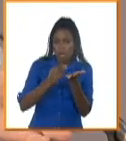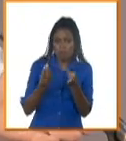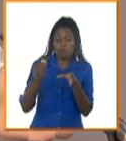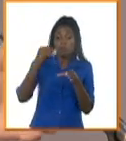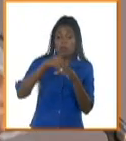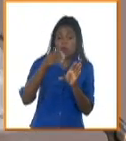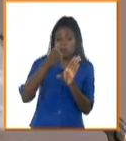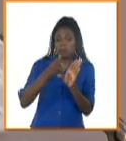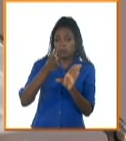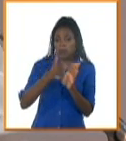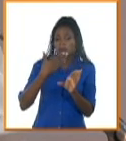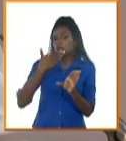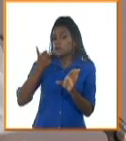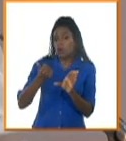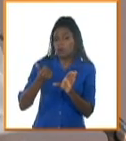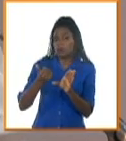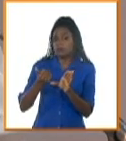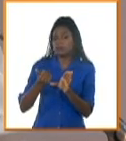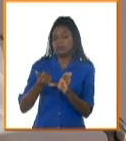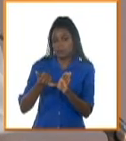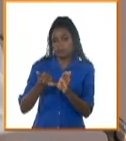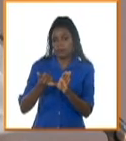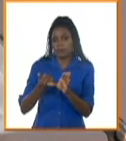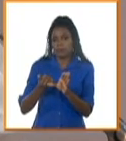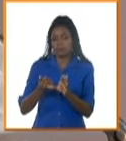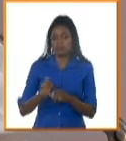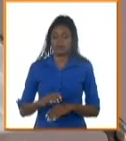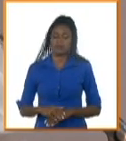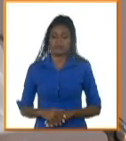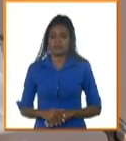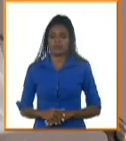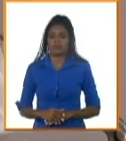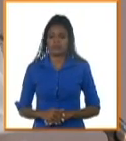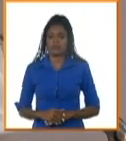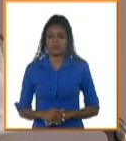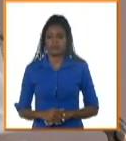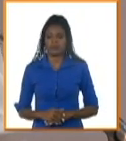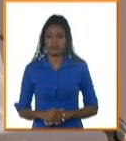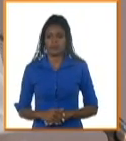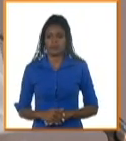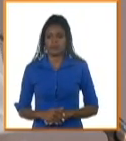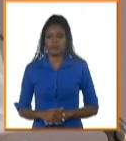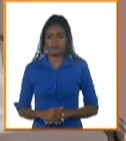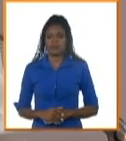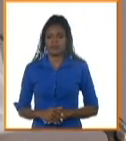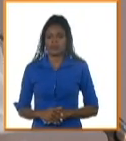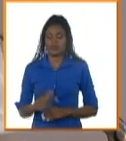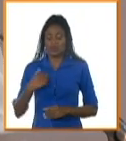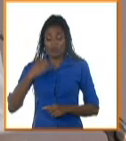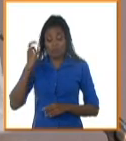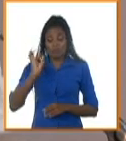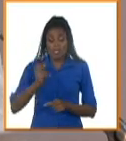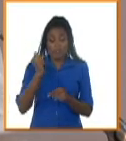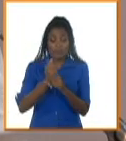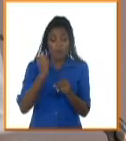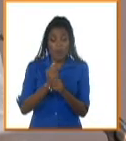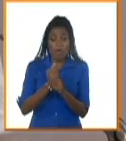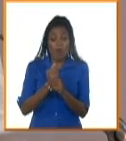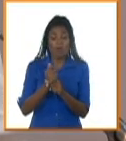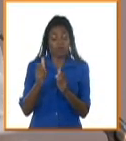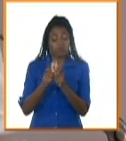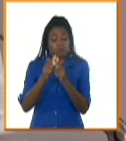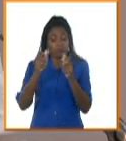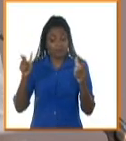los datos ilustran la situación que hay y es en la que realmente tenemos que hacer un trabajo muy fuerte muy amplio